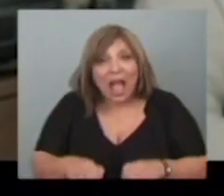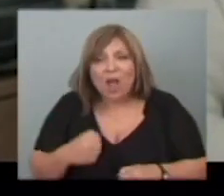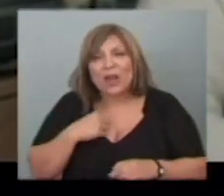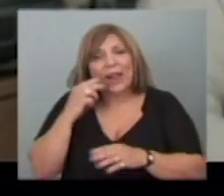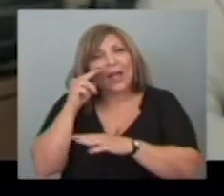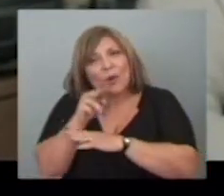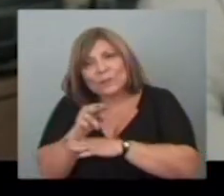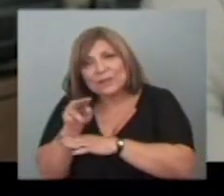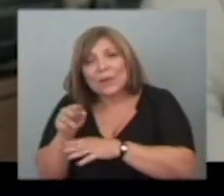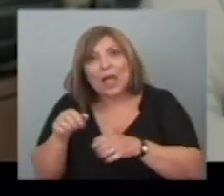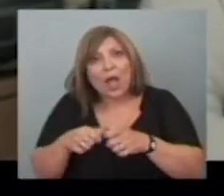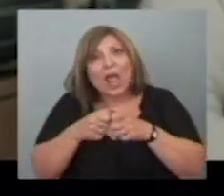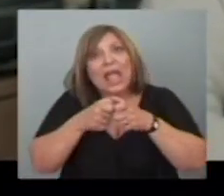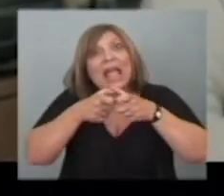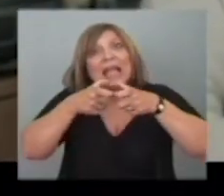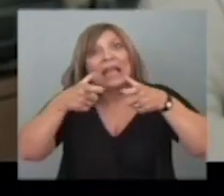que ha crecido